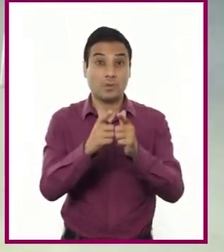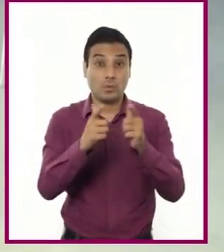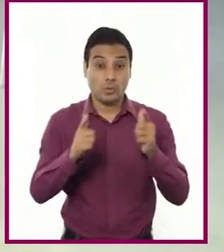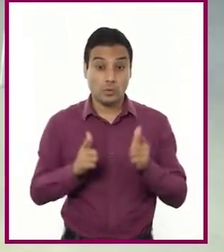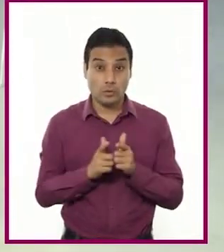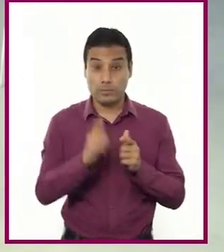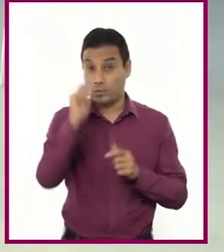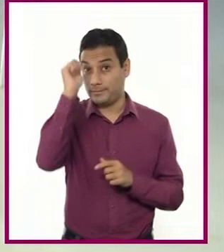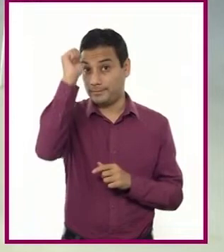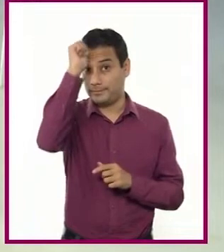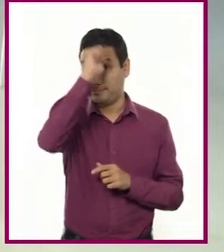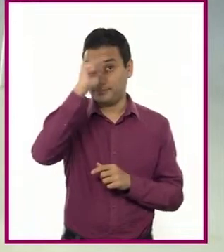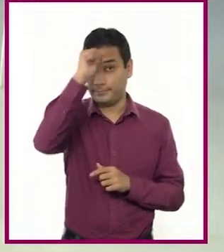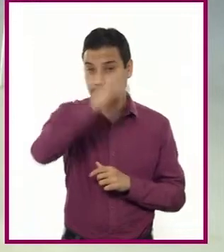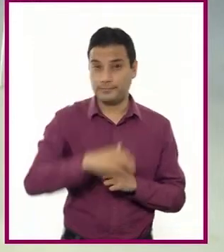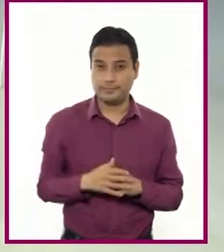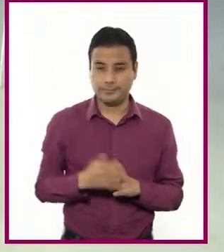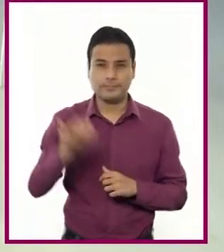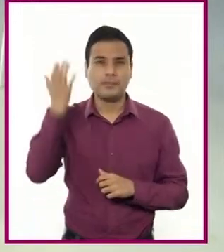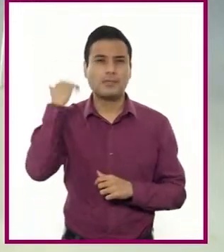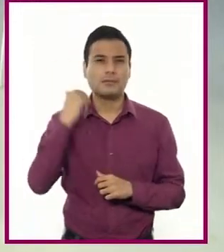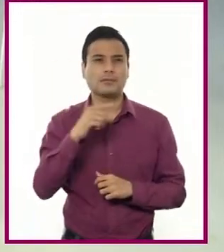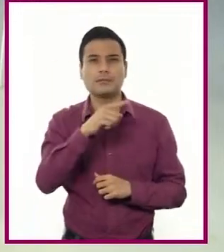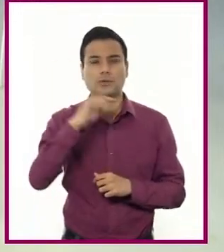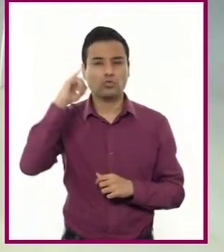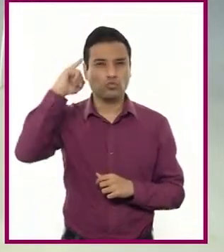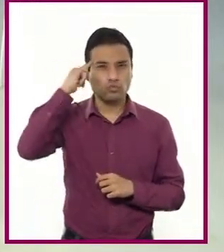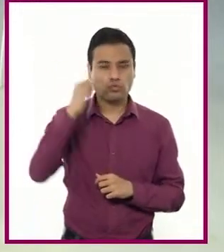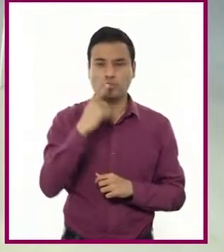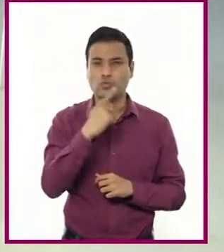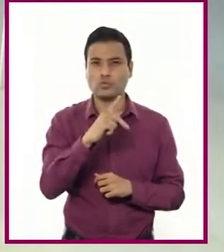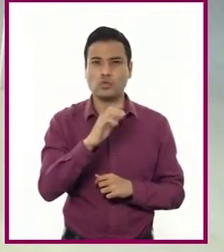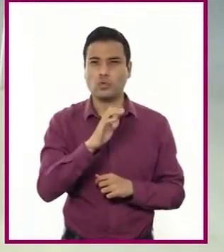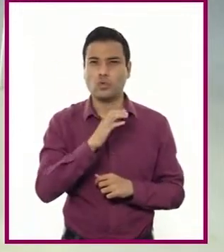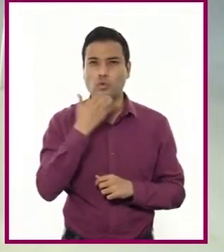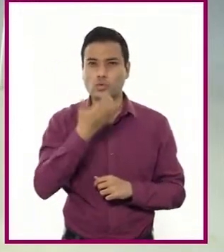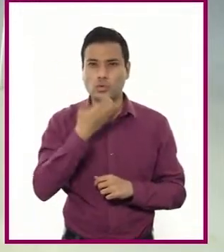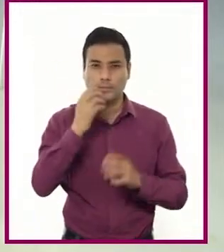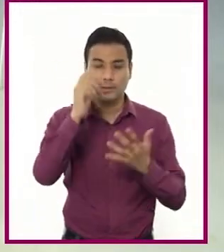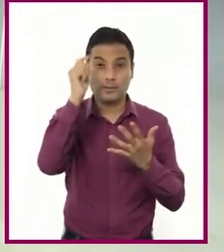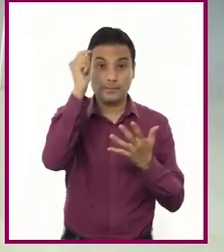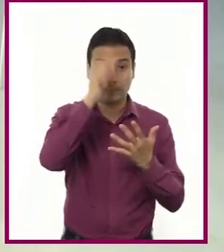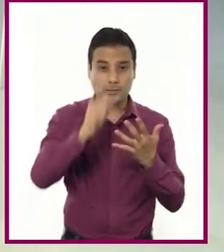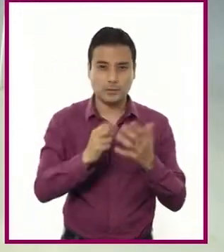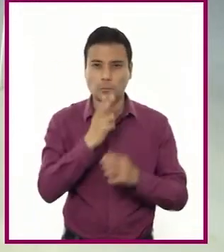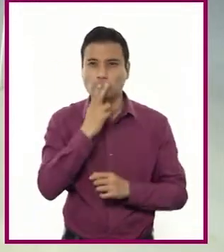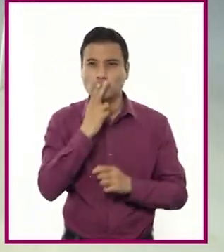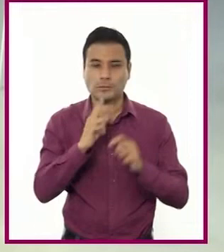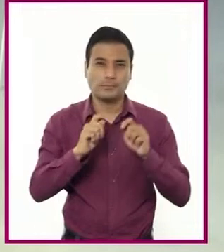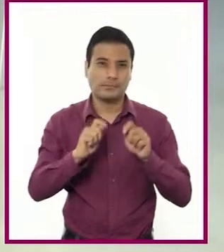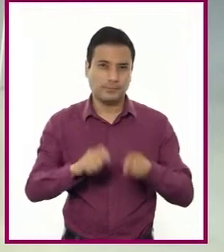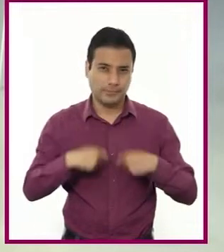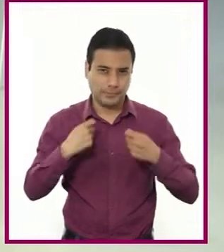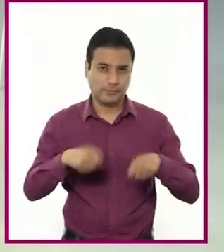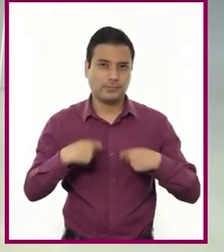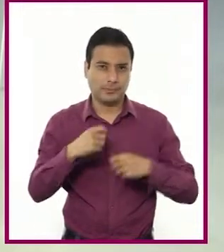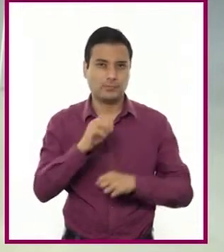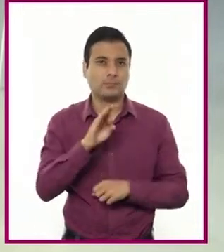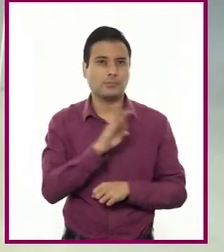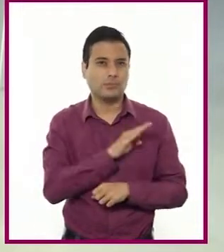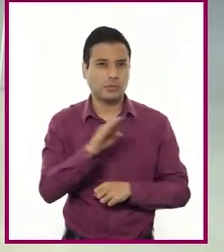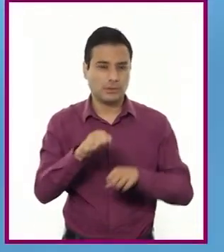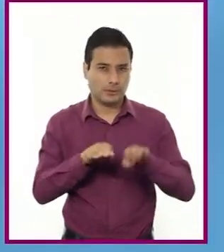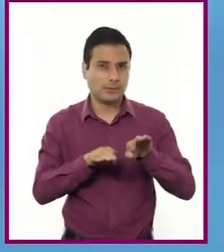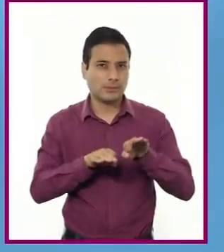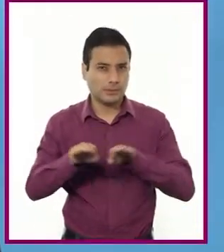las costumbres y formas de vida previos a la conquista, para poder realizar de una forma más efectiva su labor